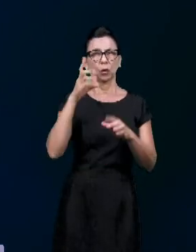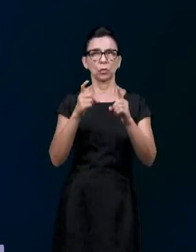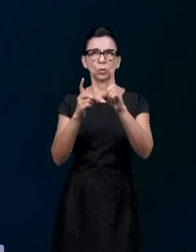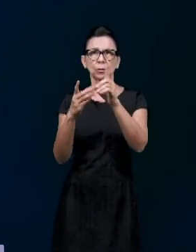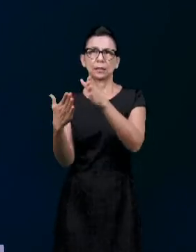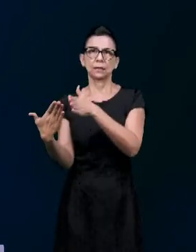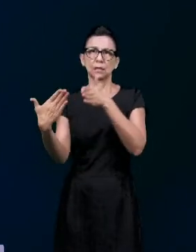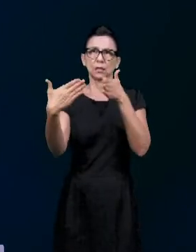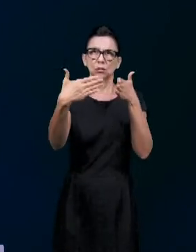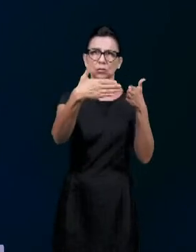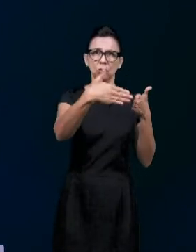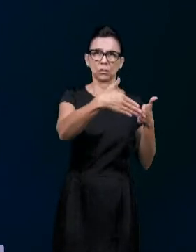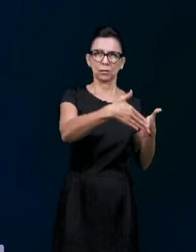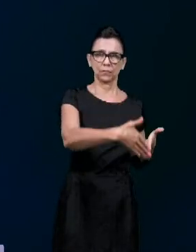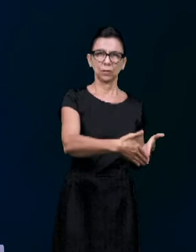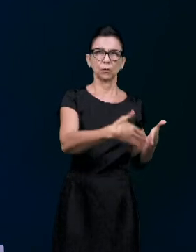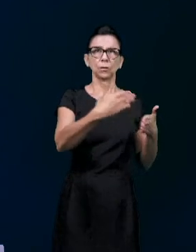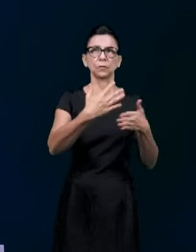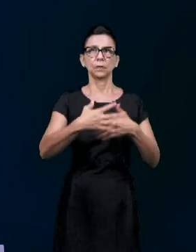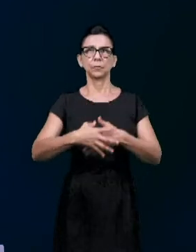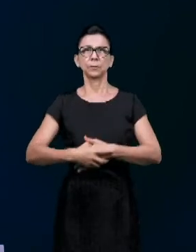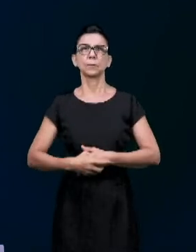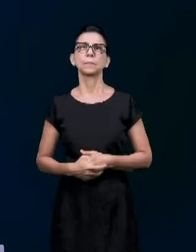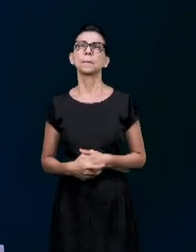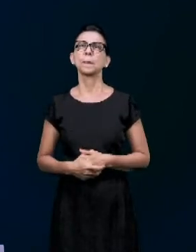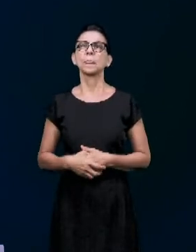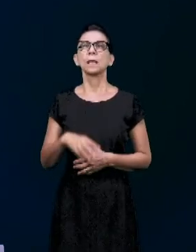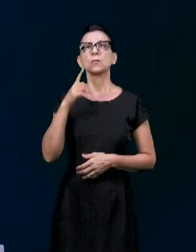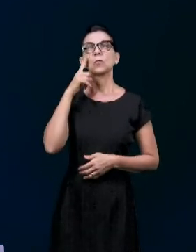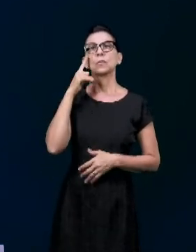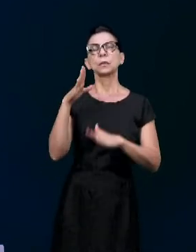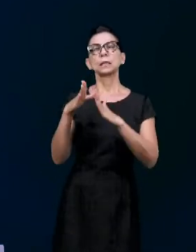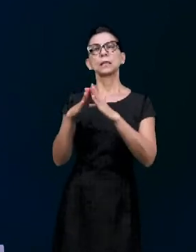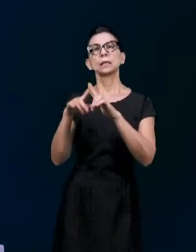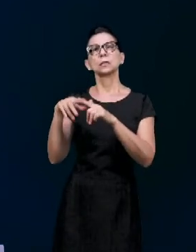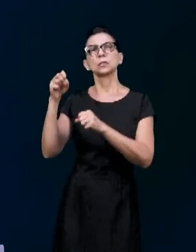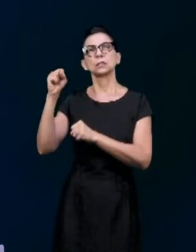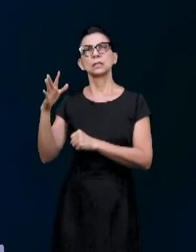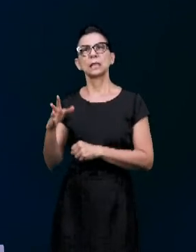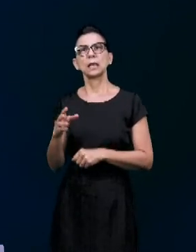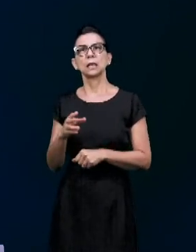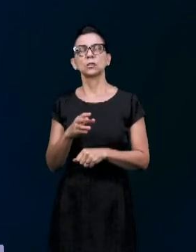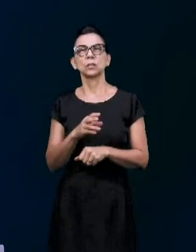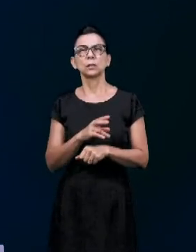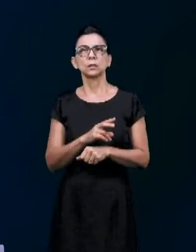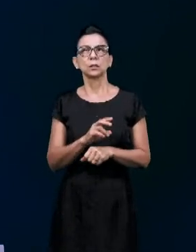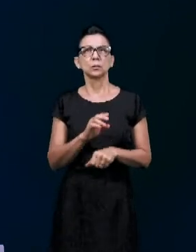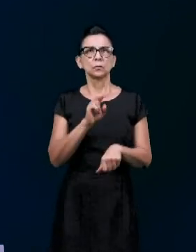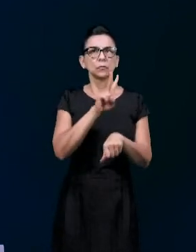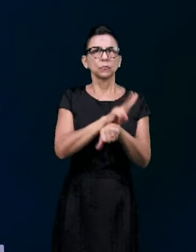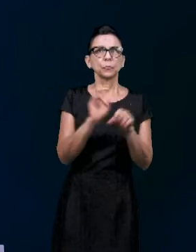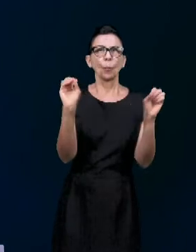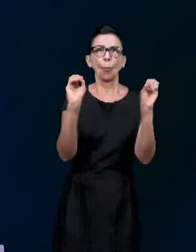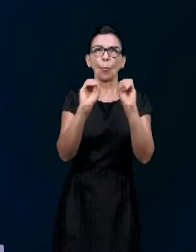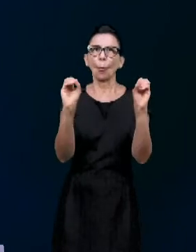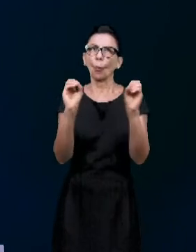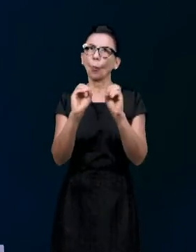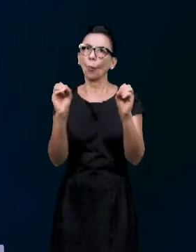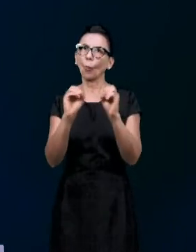espiritual y doctrinario. Vemos que la Iglesia de Sardes no vigiló